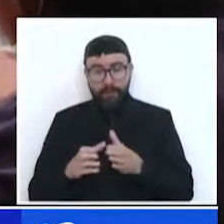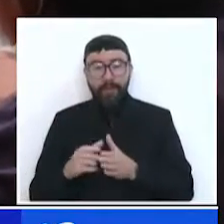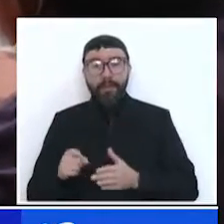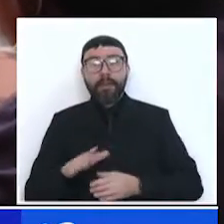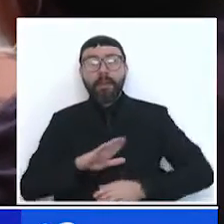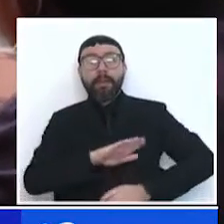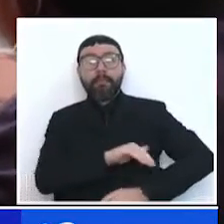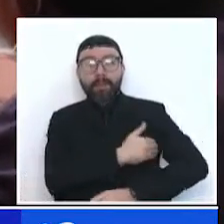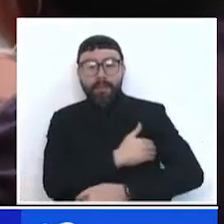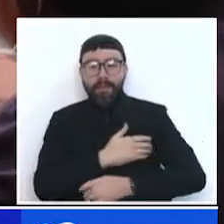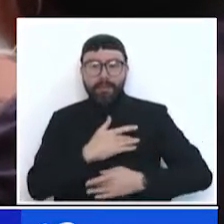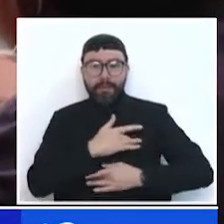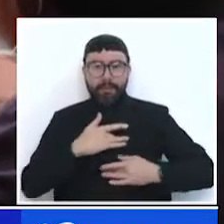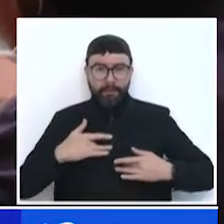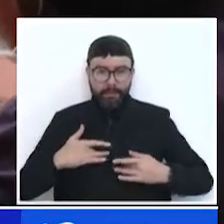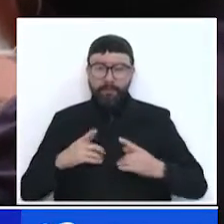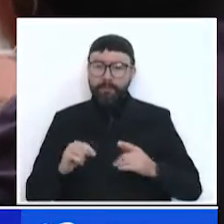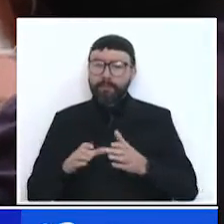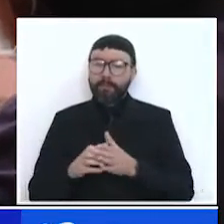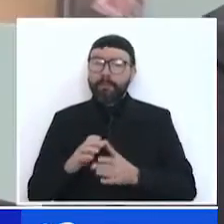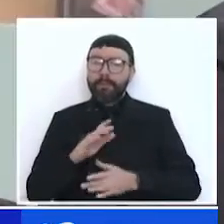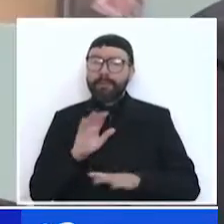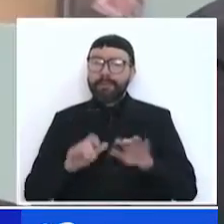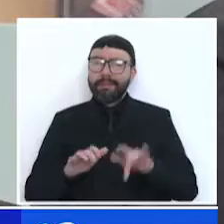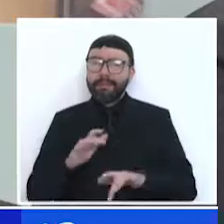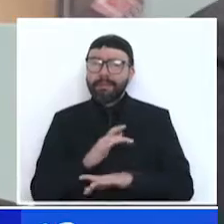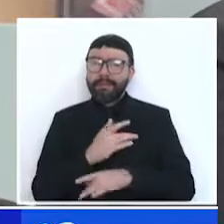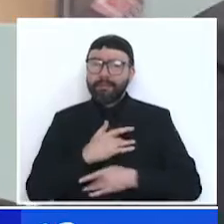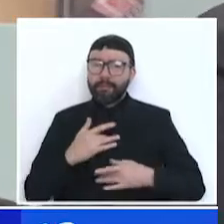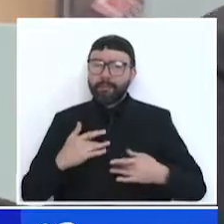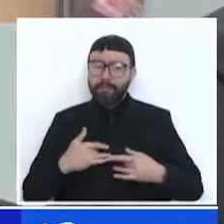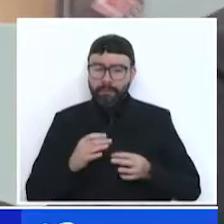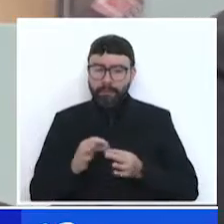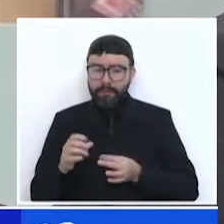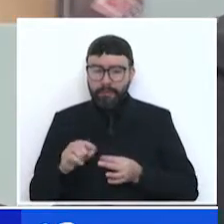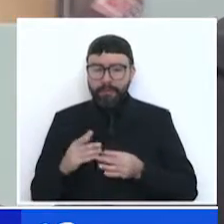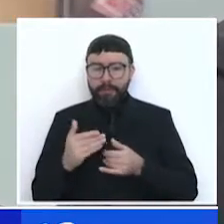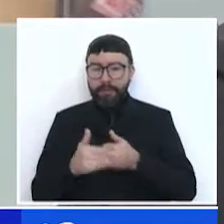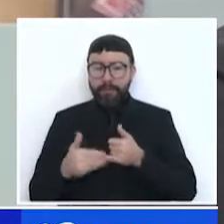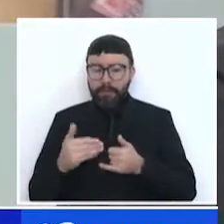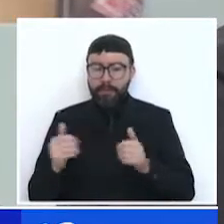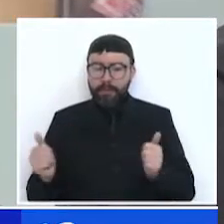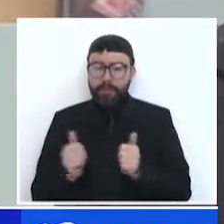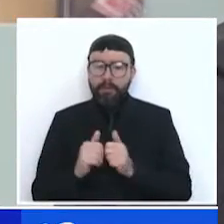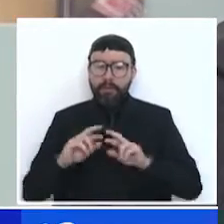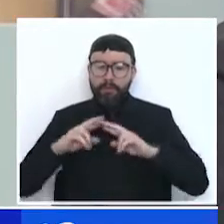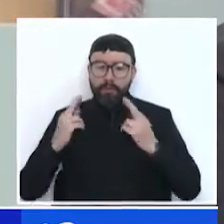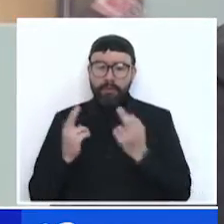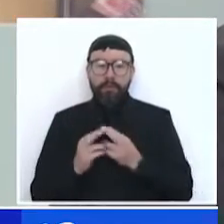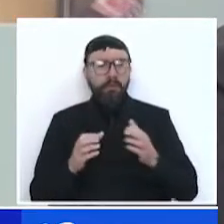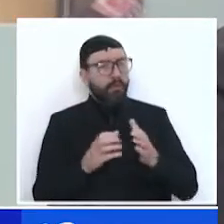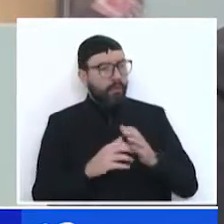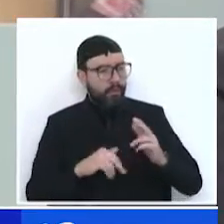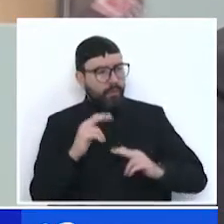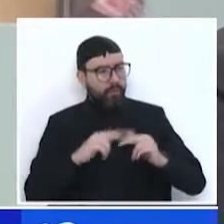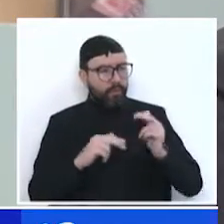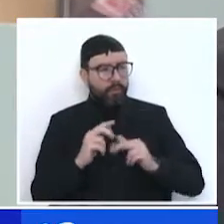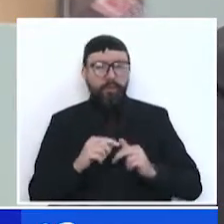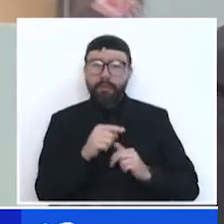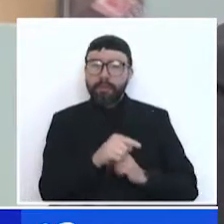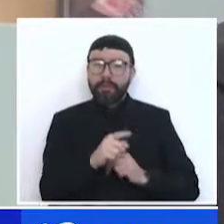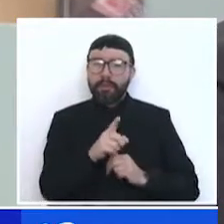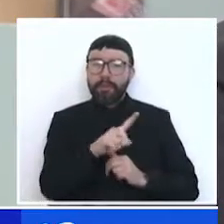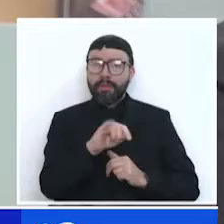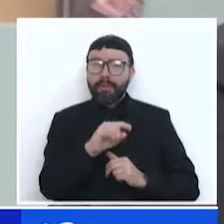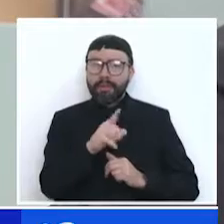con la Secretaría de Salud, tanto municipal y departamental, para la construcción del SISPI, que es todo el sistema de